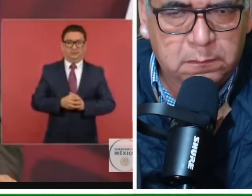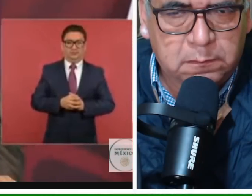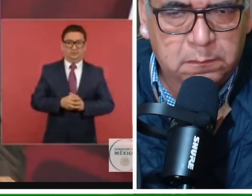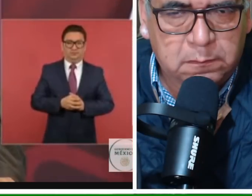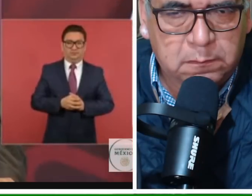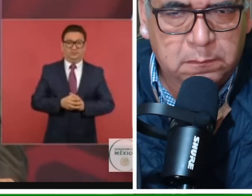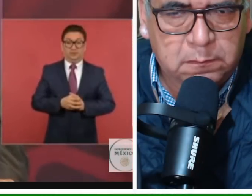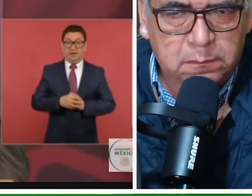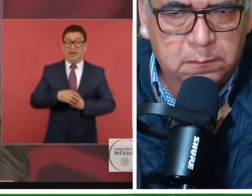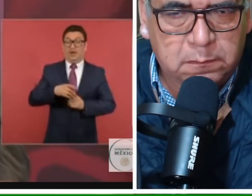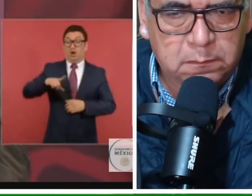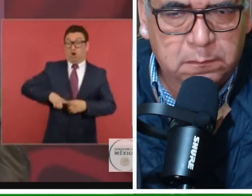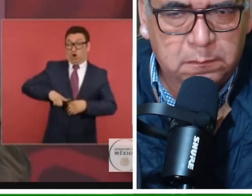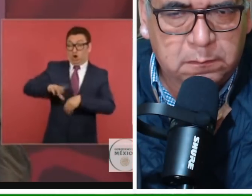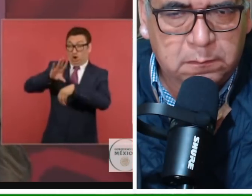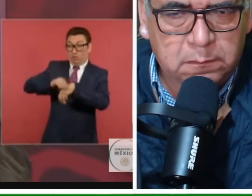guardaran silencio